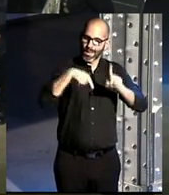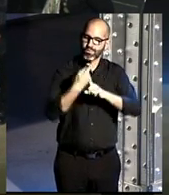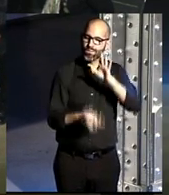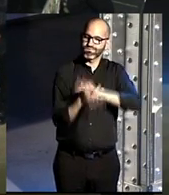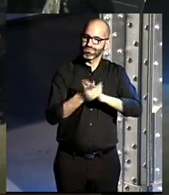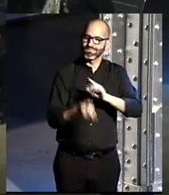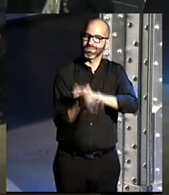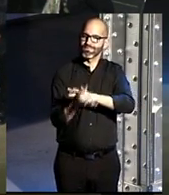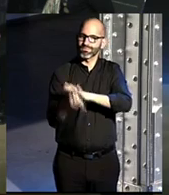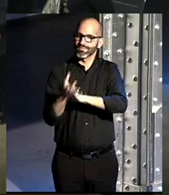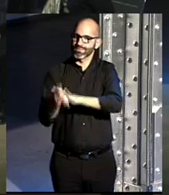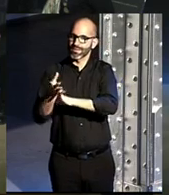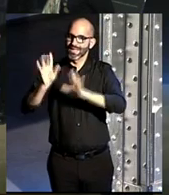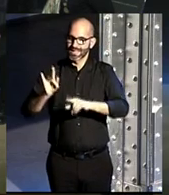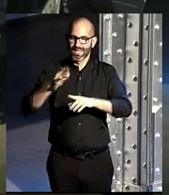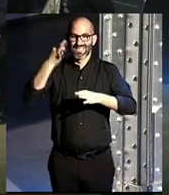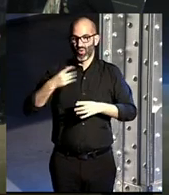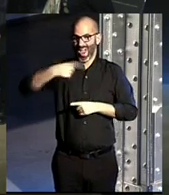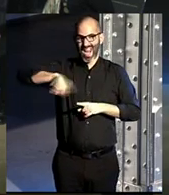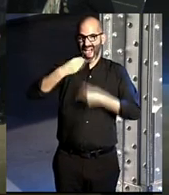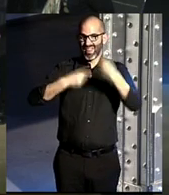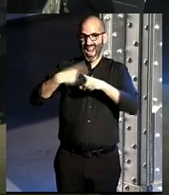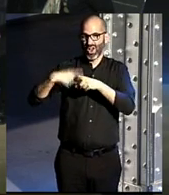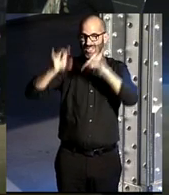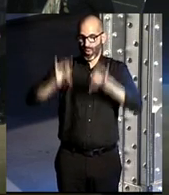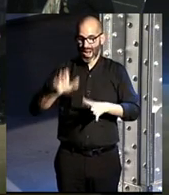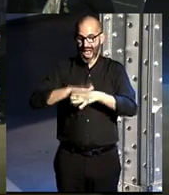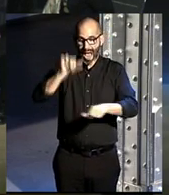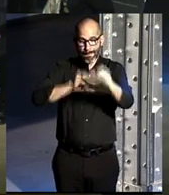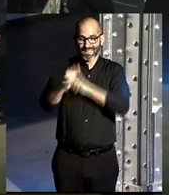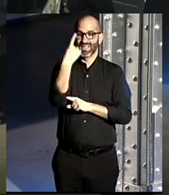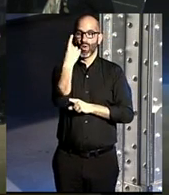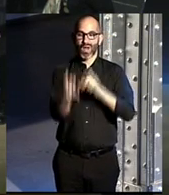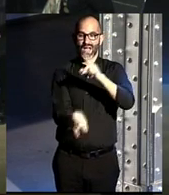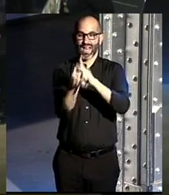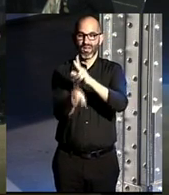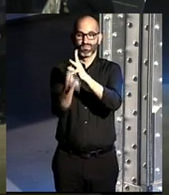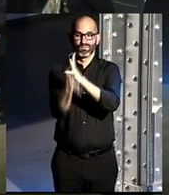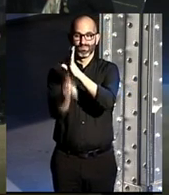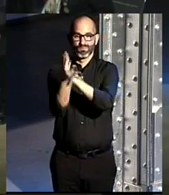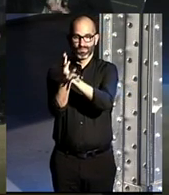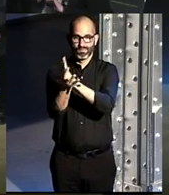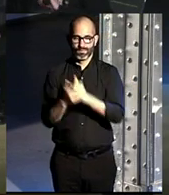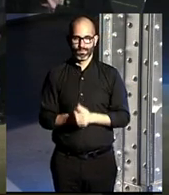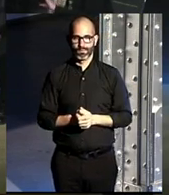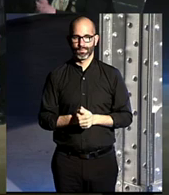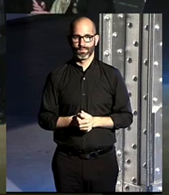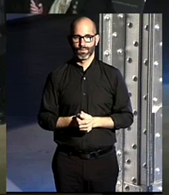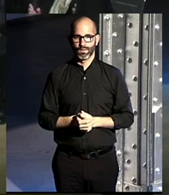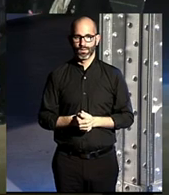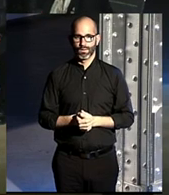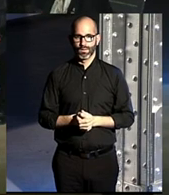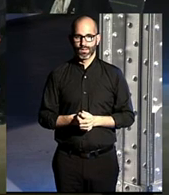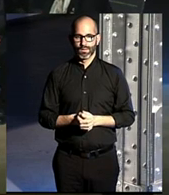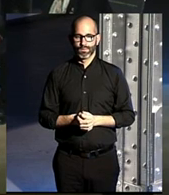haría con Internet y con todo, y con los niños que... ¿Estáis de acuerdo, Ian? Well, Verne is